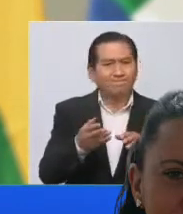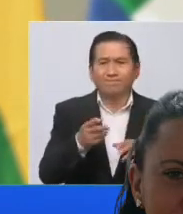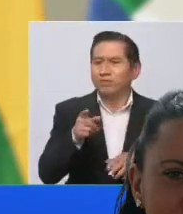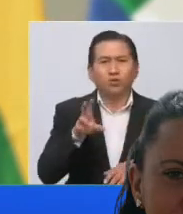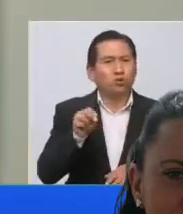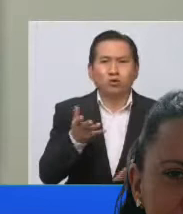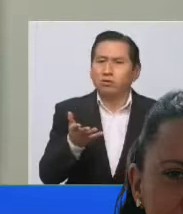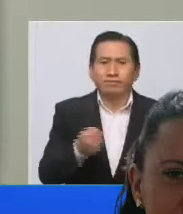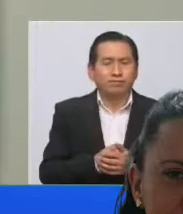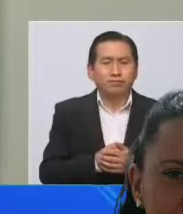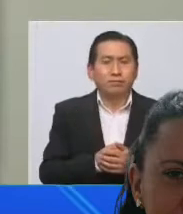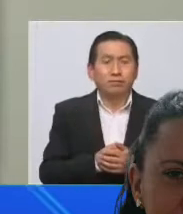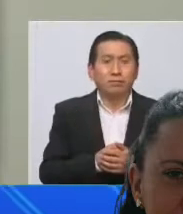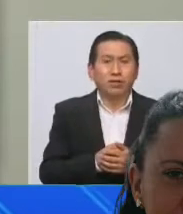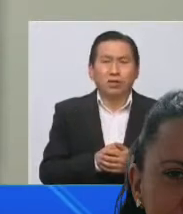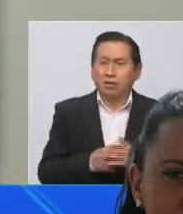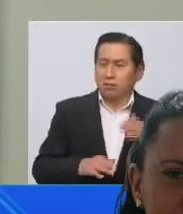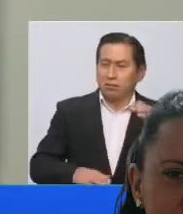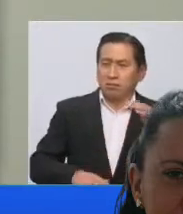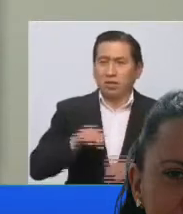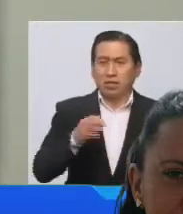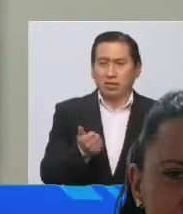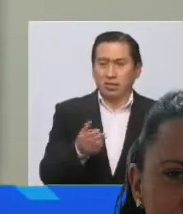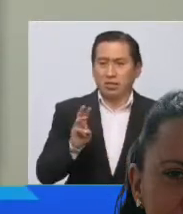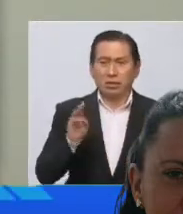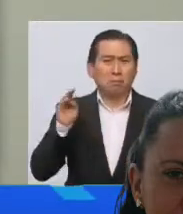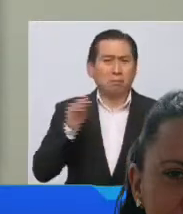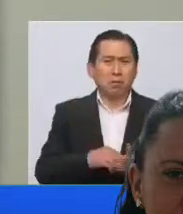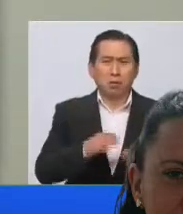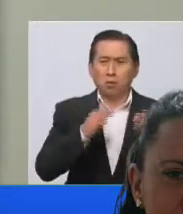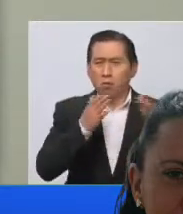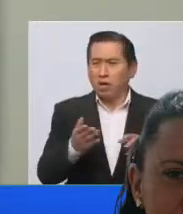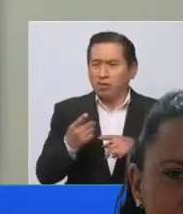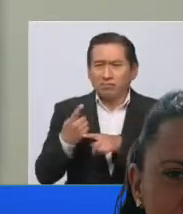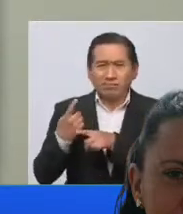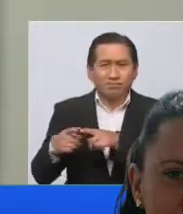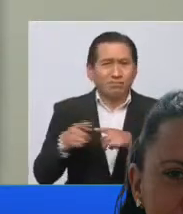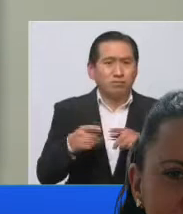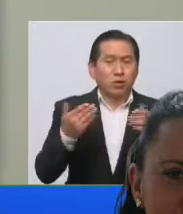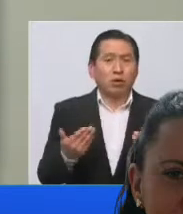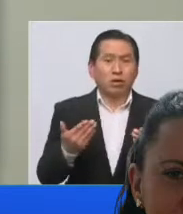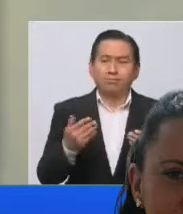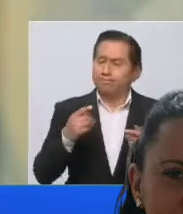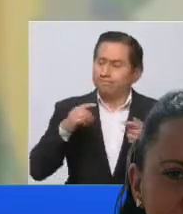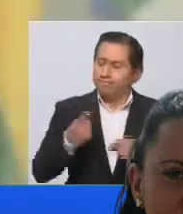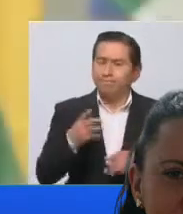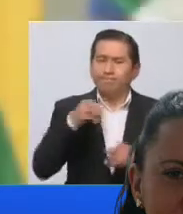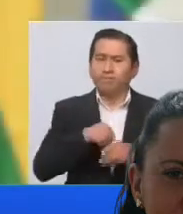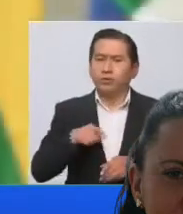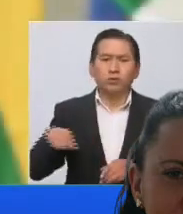Equipamiento Médico, la contratación directa y sin intermediarios en el extranjero de plantas y concentradores de